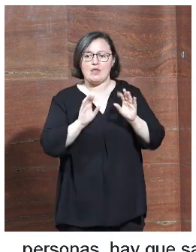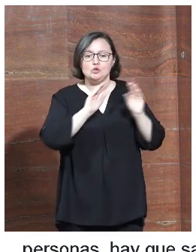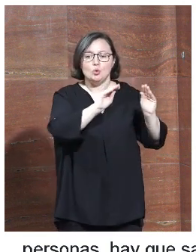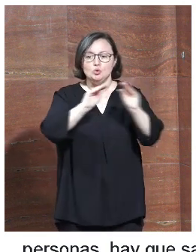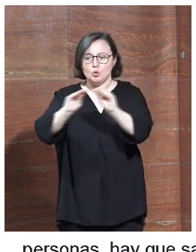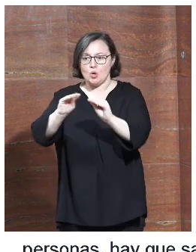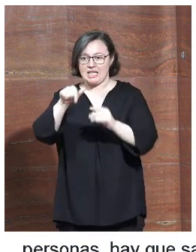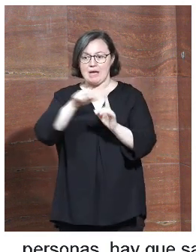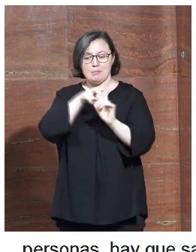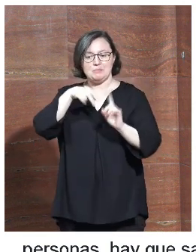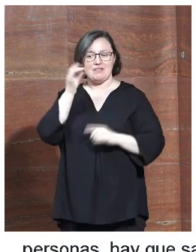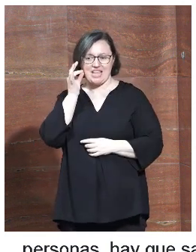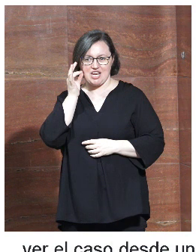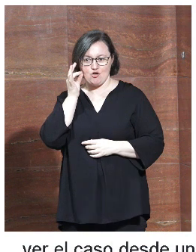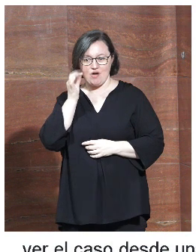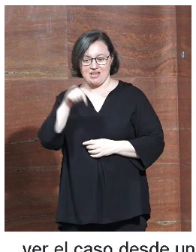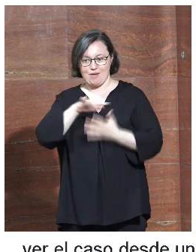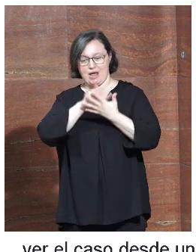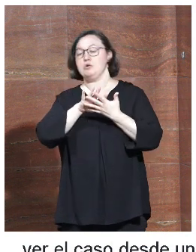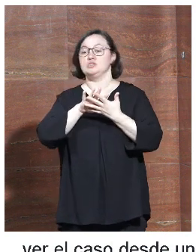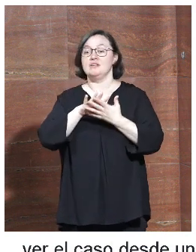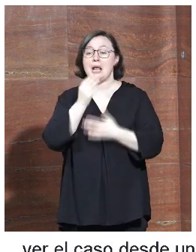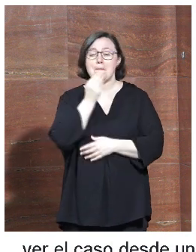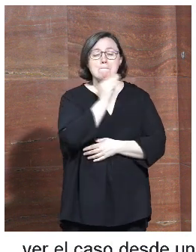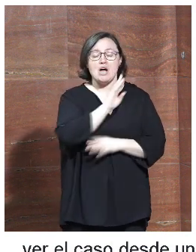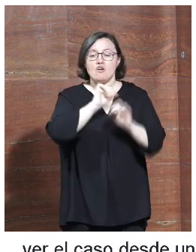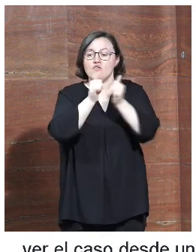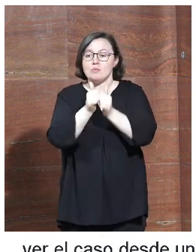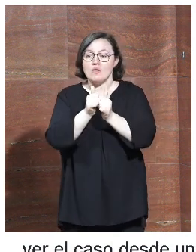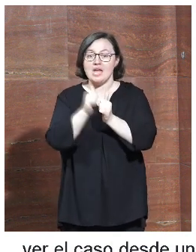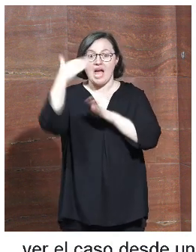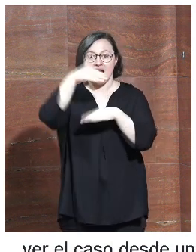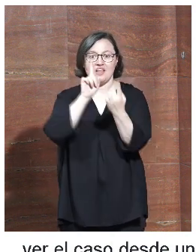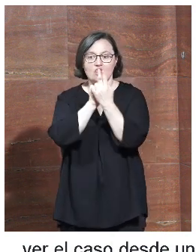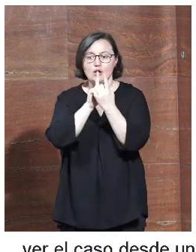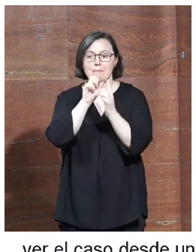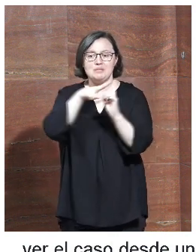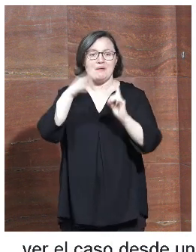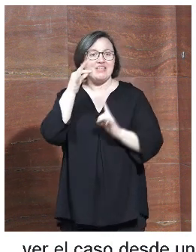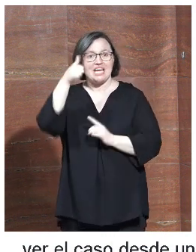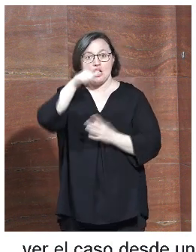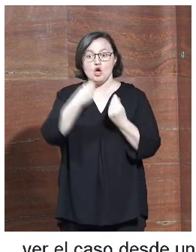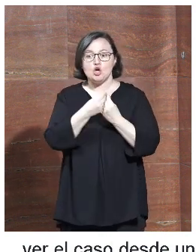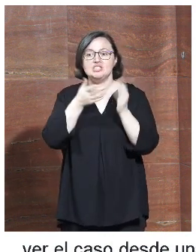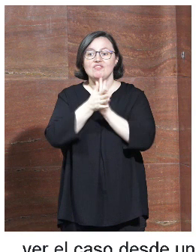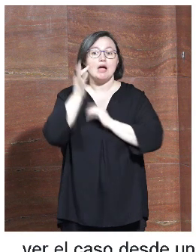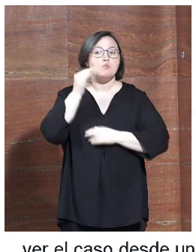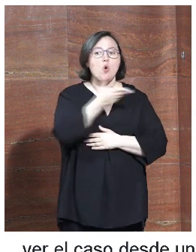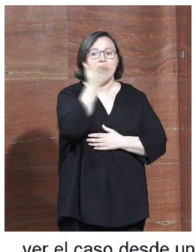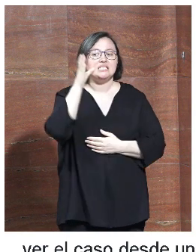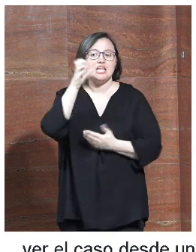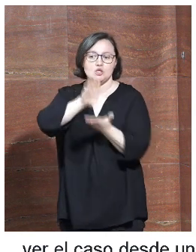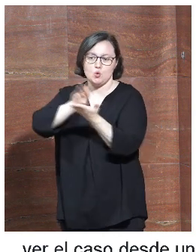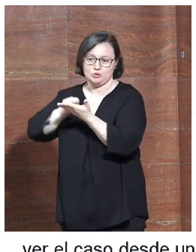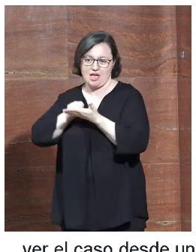la perspectiva de género. La mejor manera de atender a la perspectiva de género es escuchar a las mujeres.